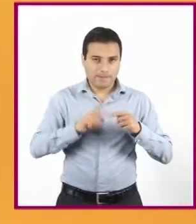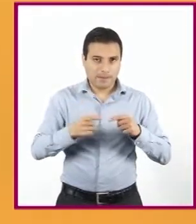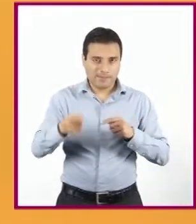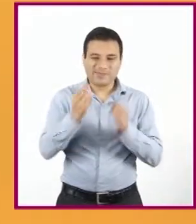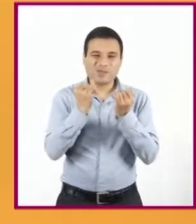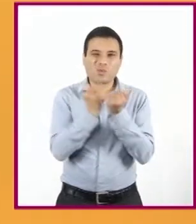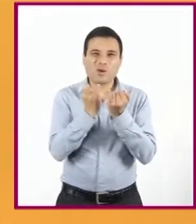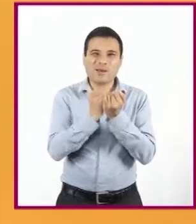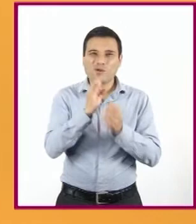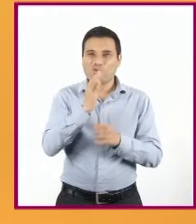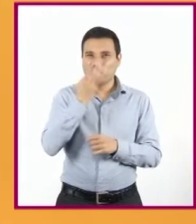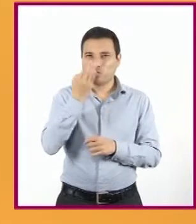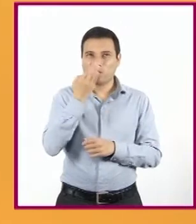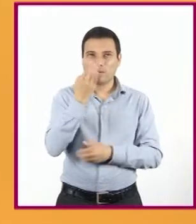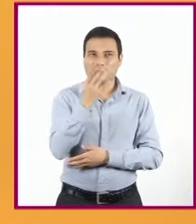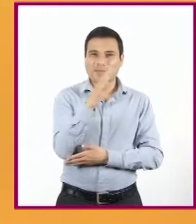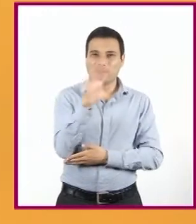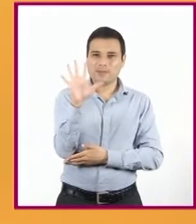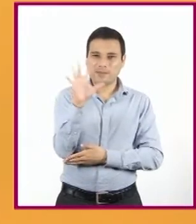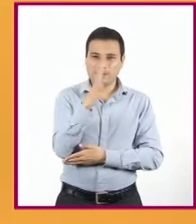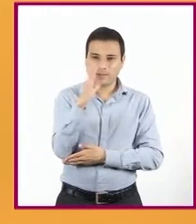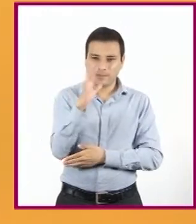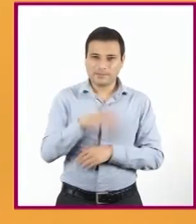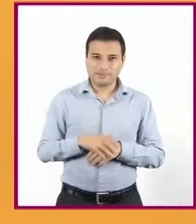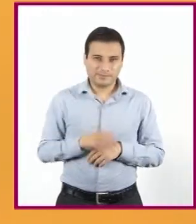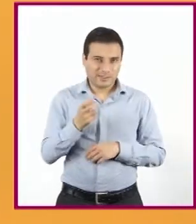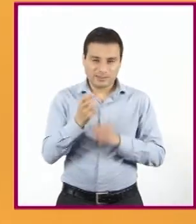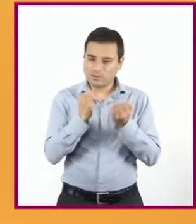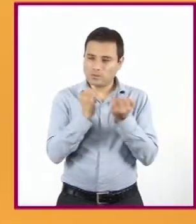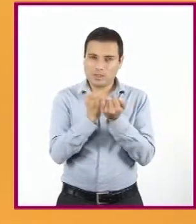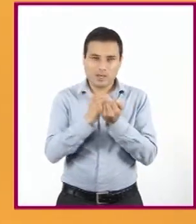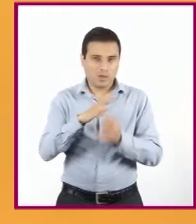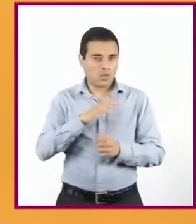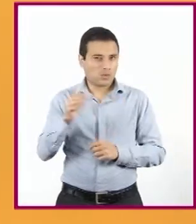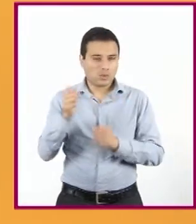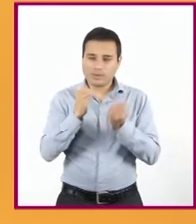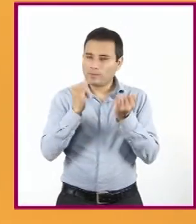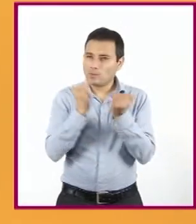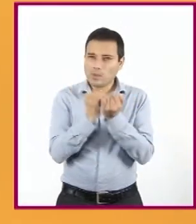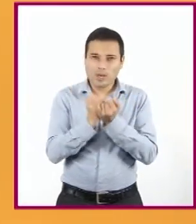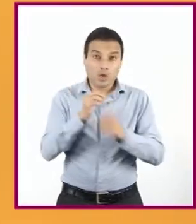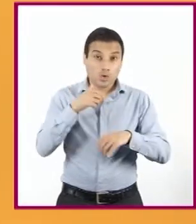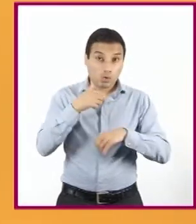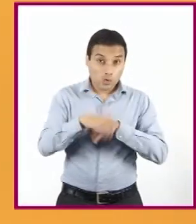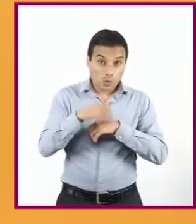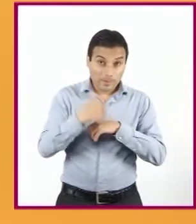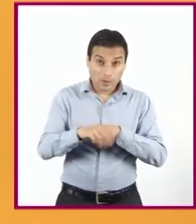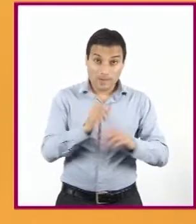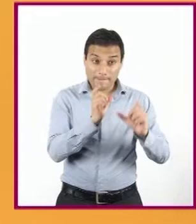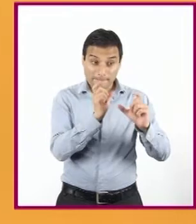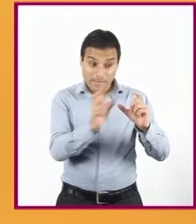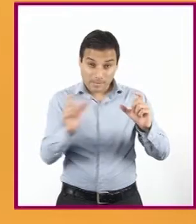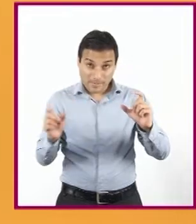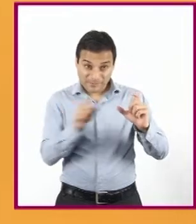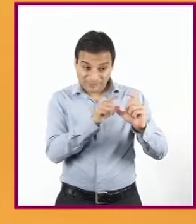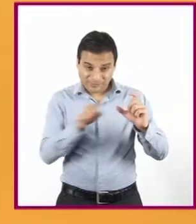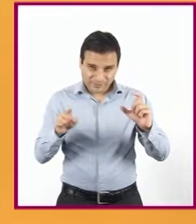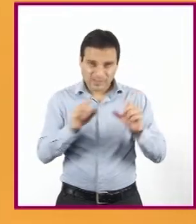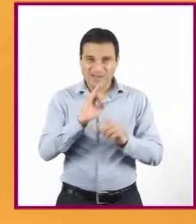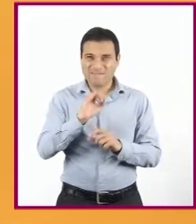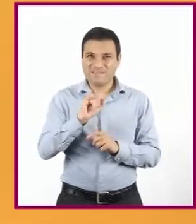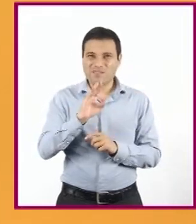girasoles, existen otros casos en distintos ámbitos en los que la sucesión de Fibonacci se encuentra